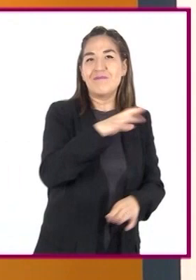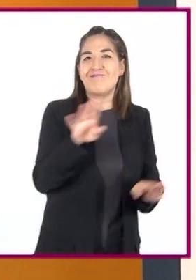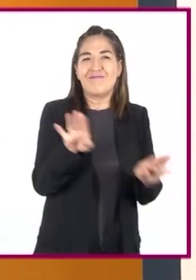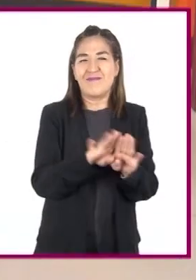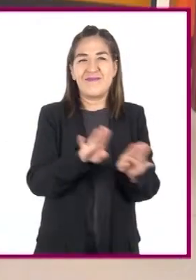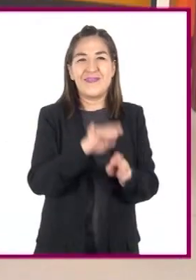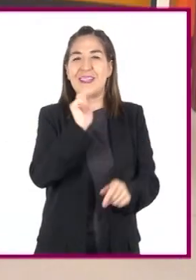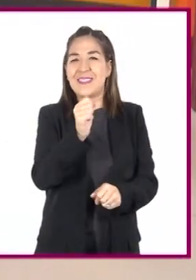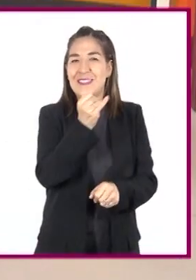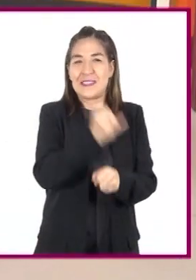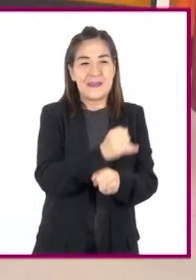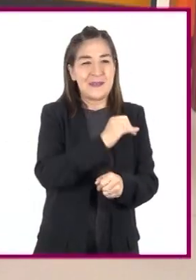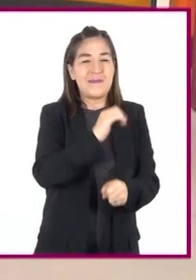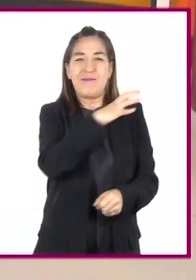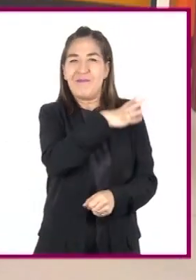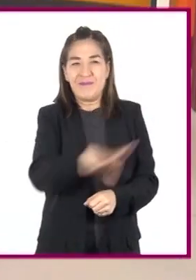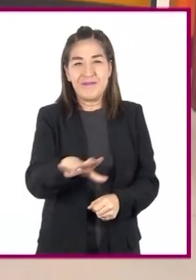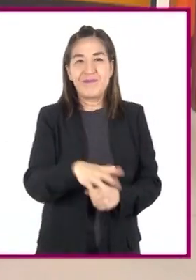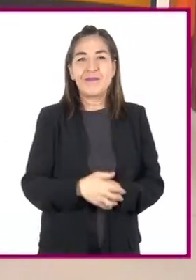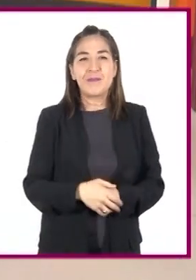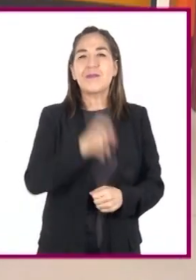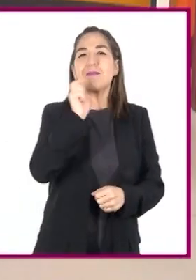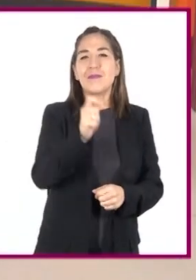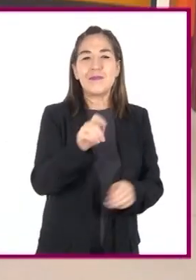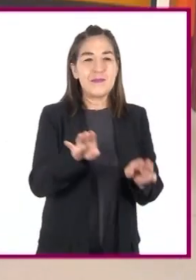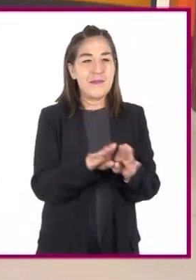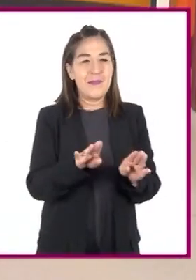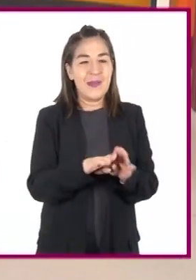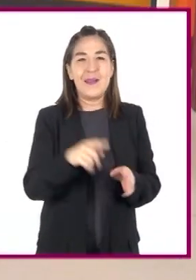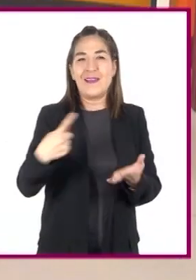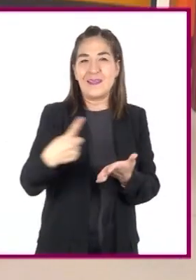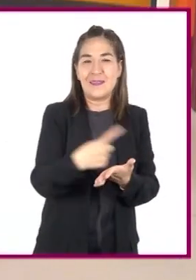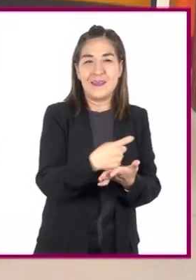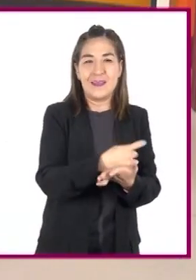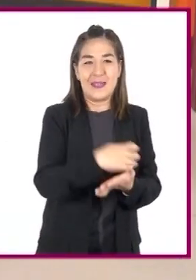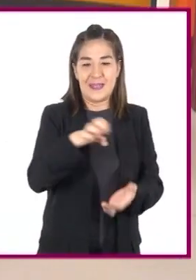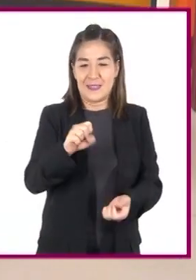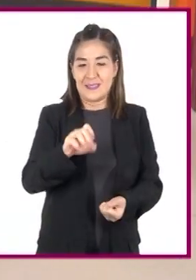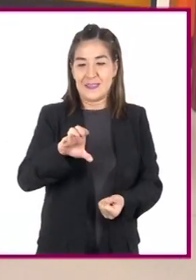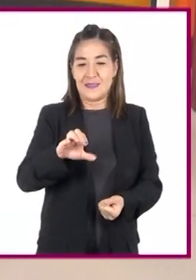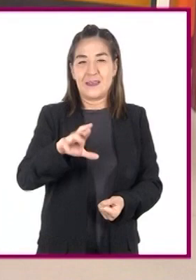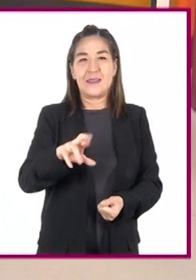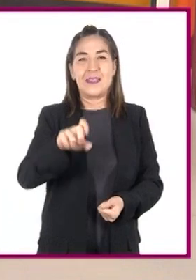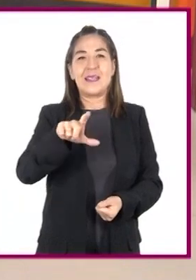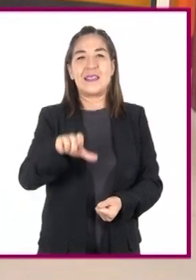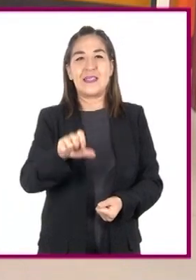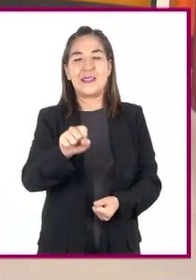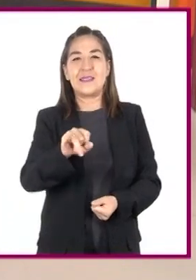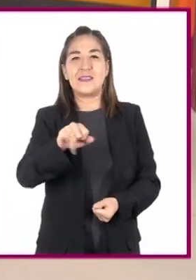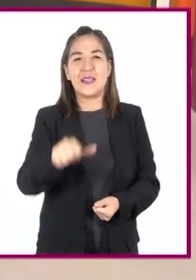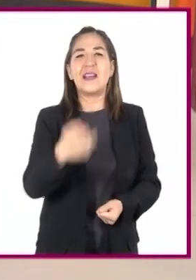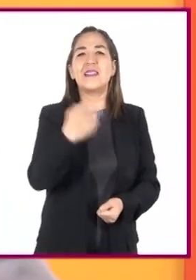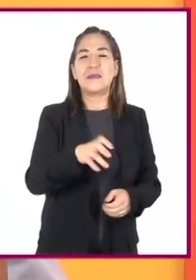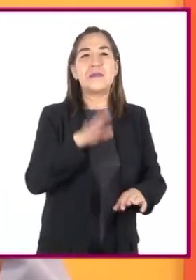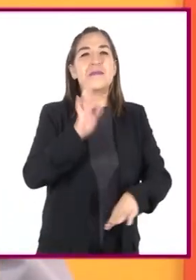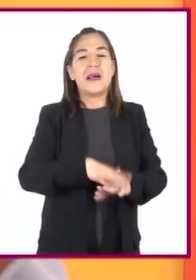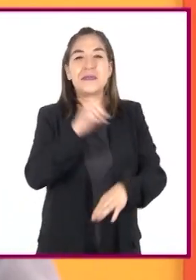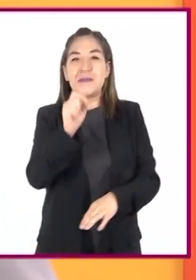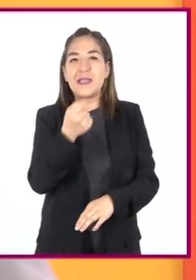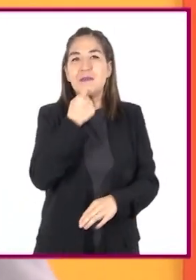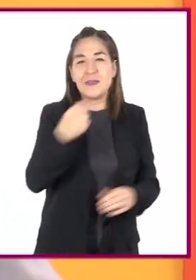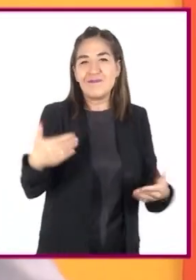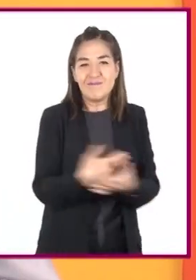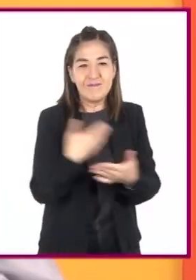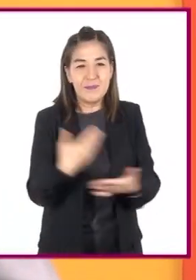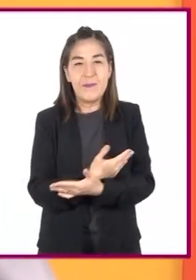impresionante. Por ejemplo, una bacteria Escherichia coli puede dividirse cada 20 minutos, siempre